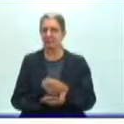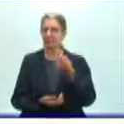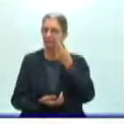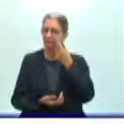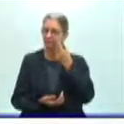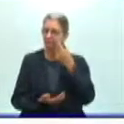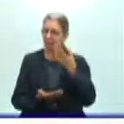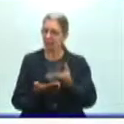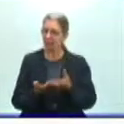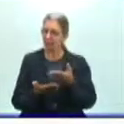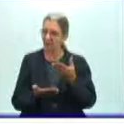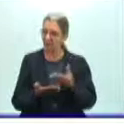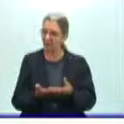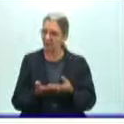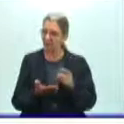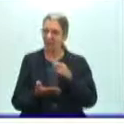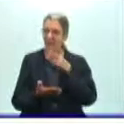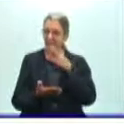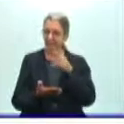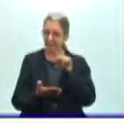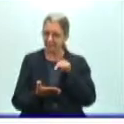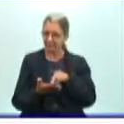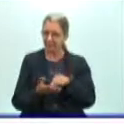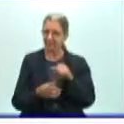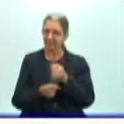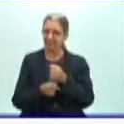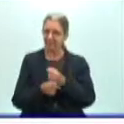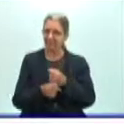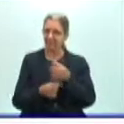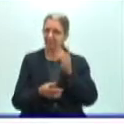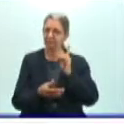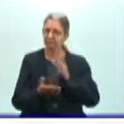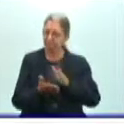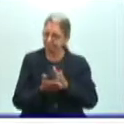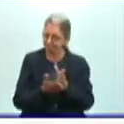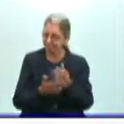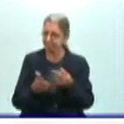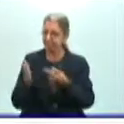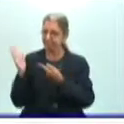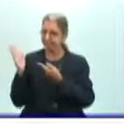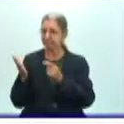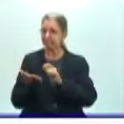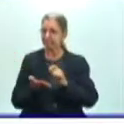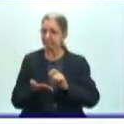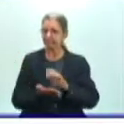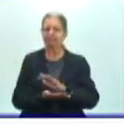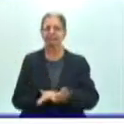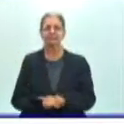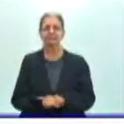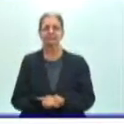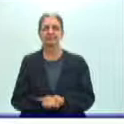Verifiquen ustedes que así es como han ido trabajando en su libreta.